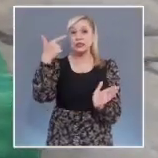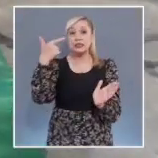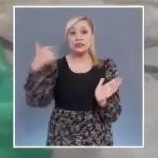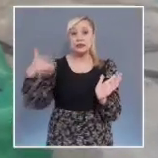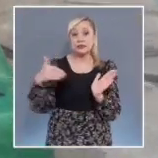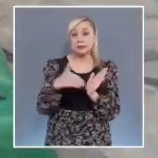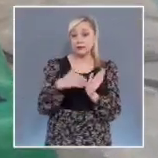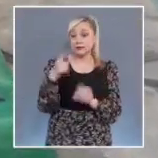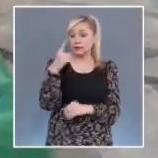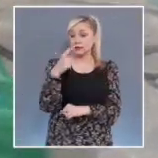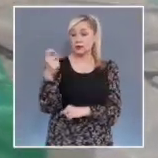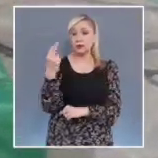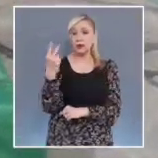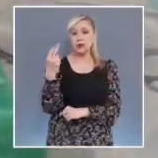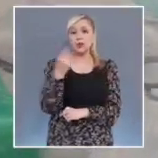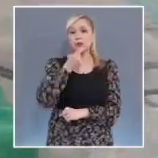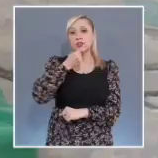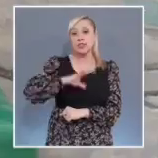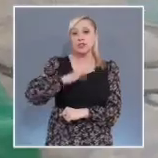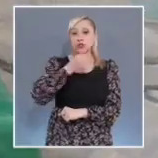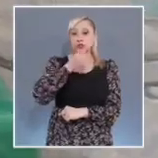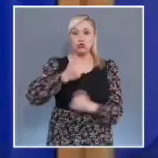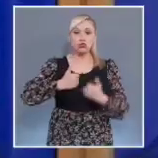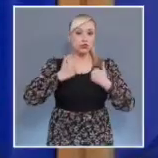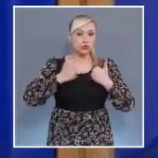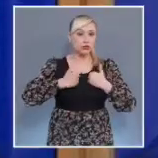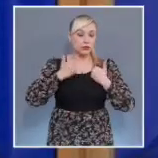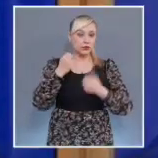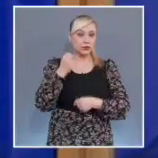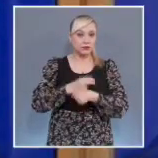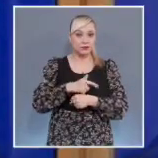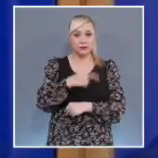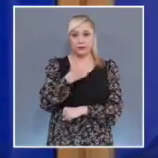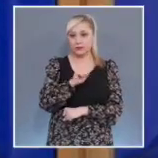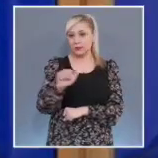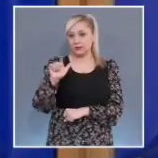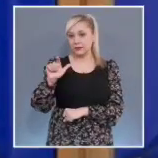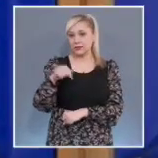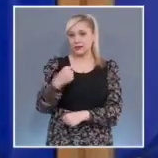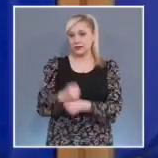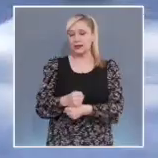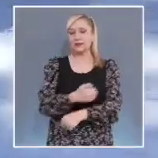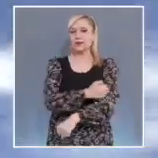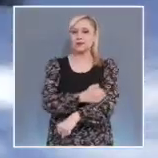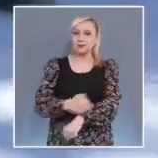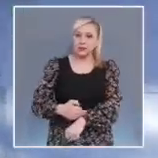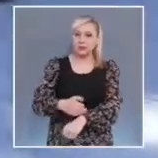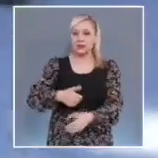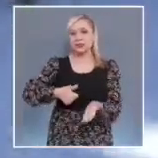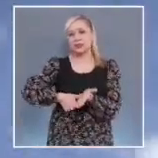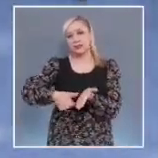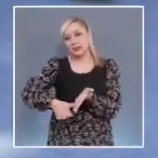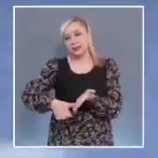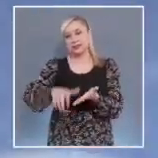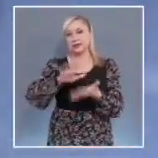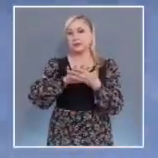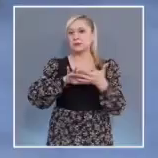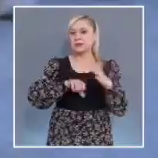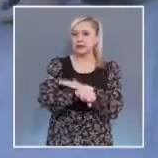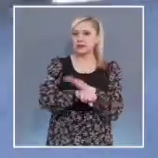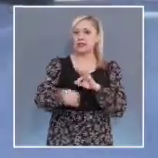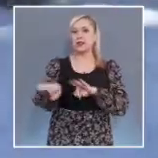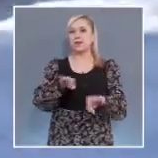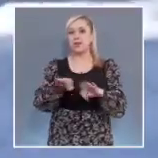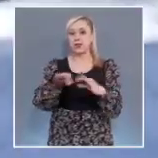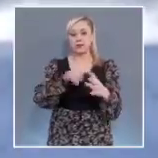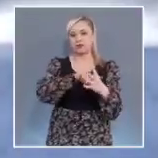7,125 niñas, niños y adolescentes en materia familiar, penal, civil y laboral. Lo anterior lo dio a conocer su titular, la